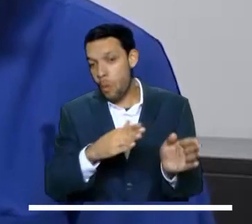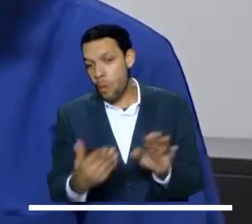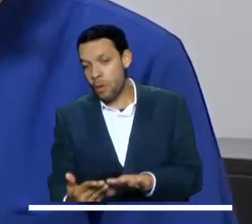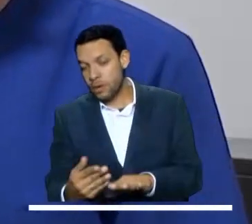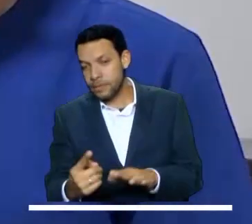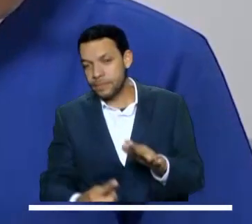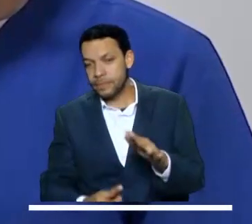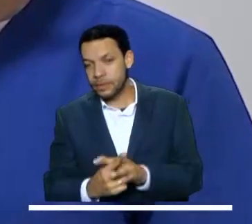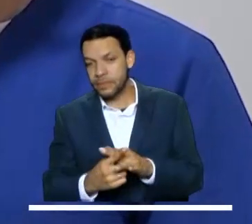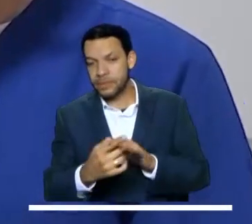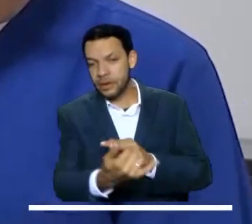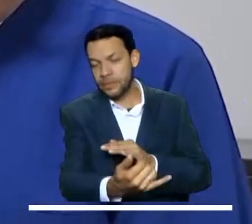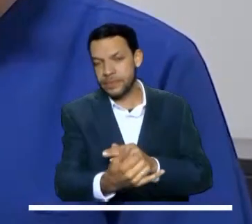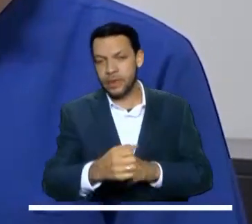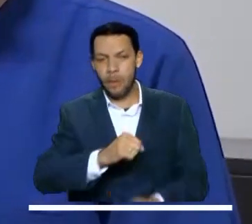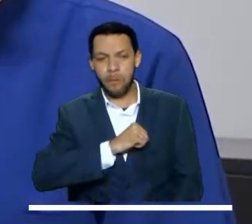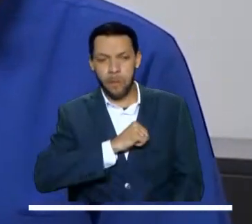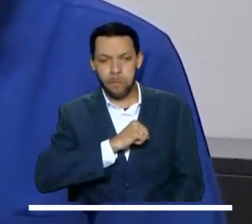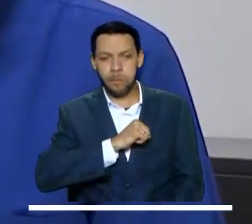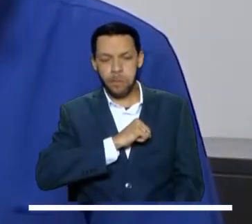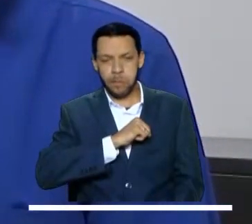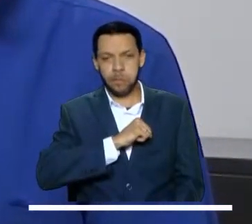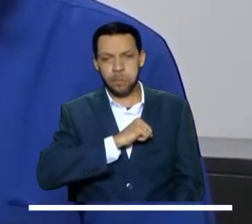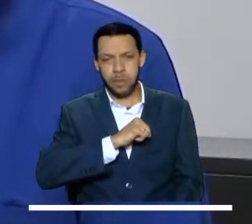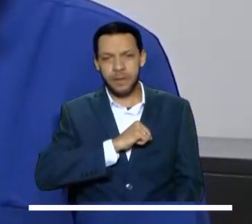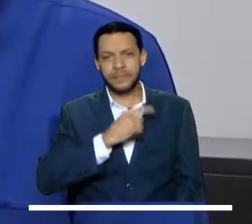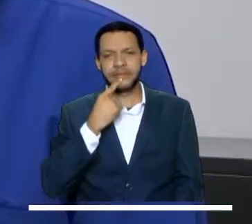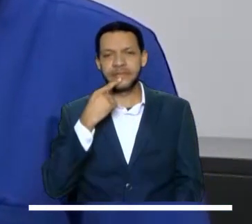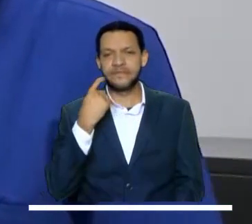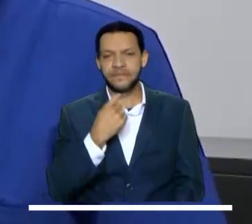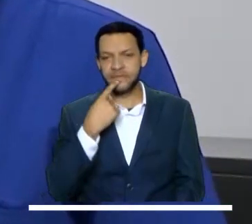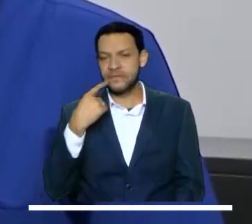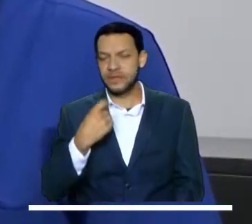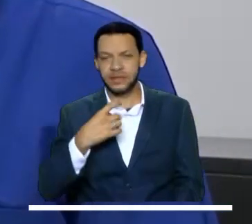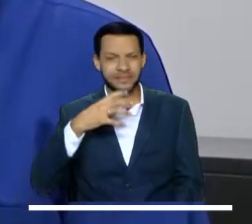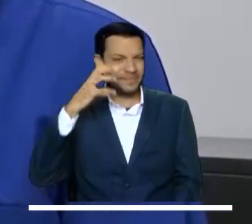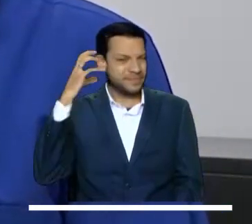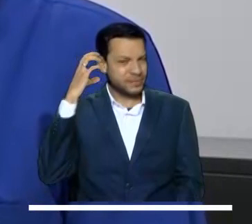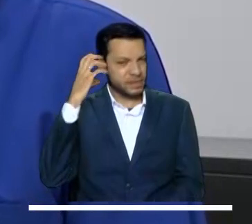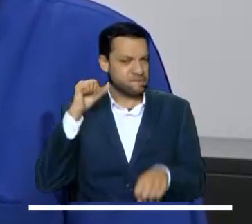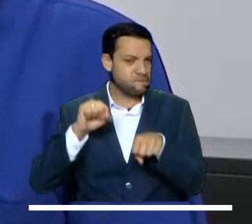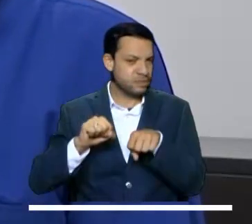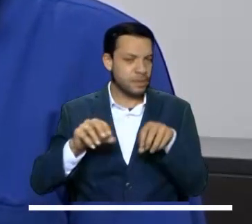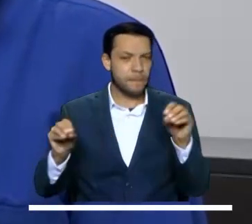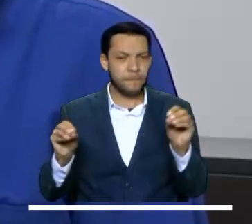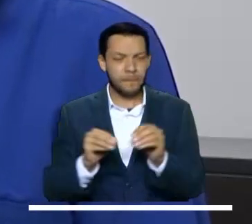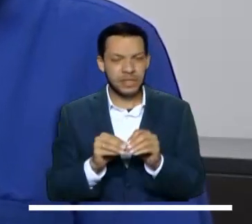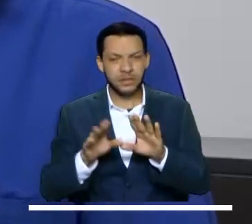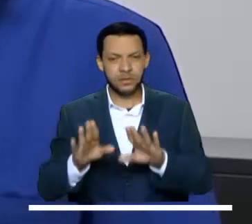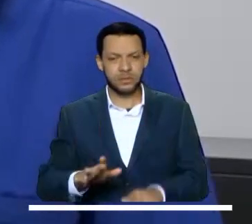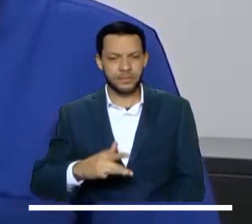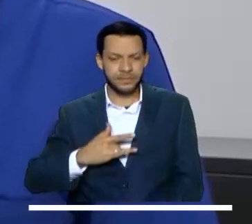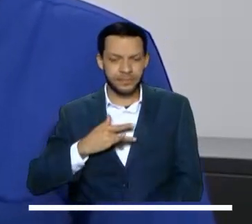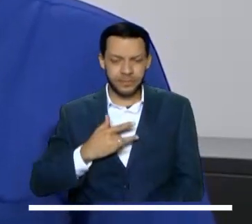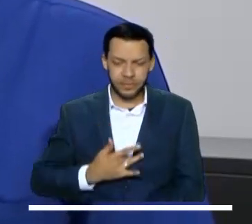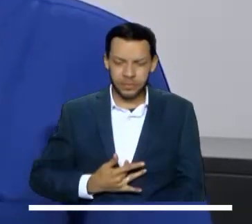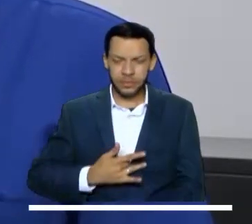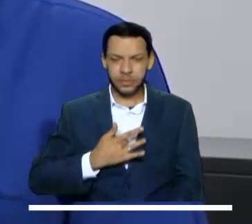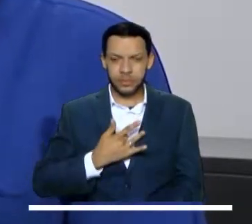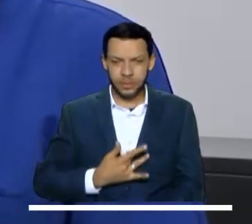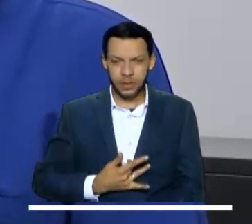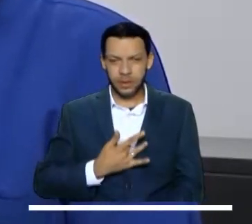repente, moría de algún infarto o de alguna enfermedad cerebrovascular. Las enfermedades digestivas van en aumento porque digamos